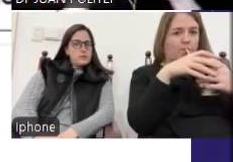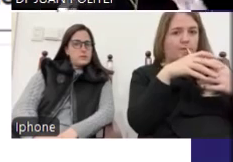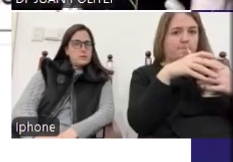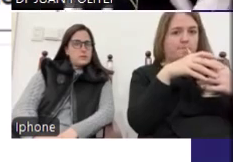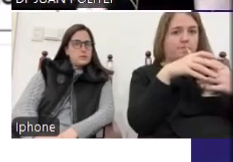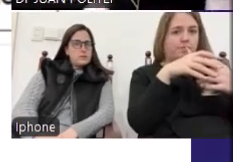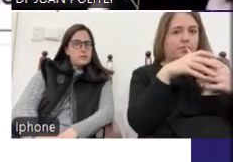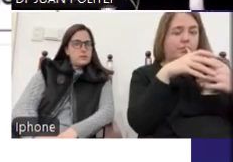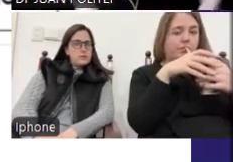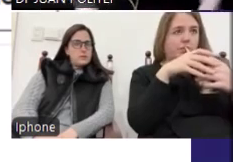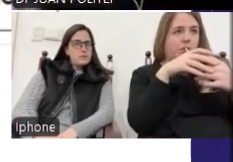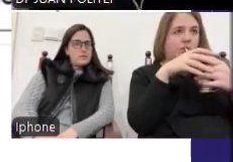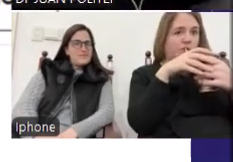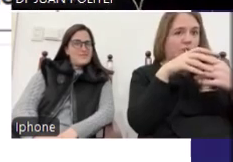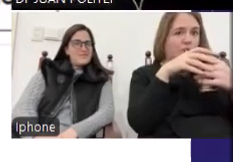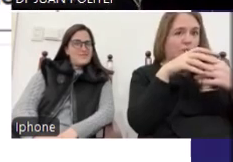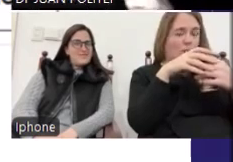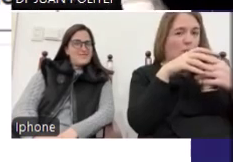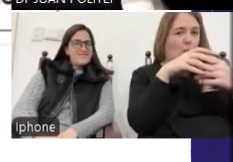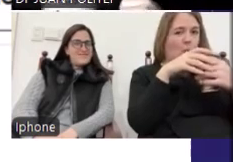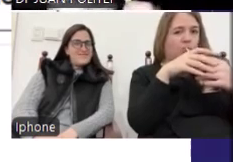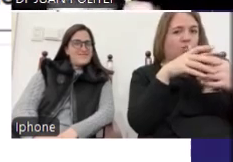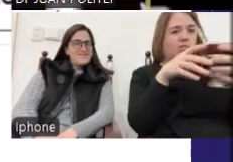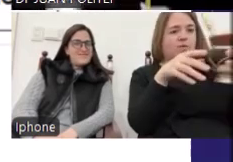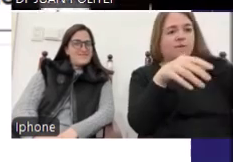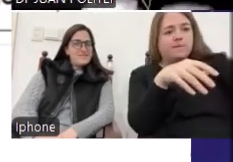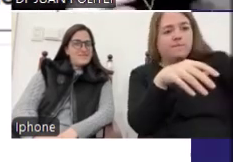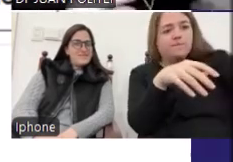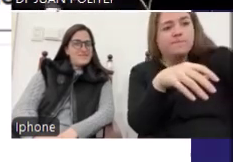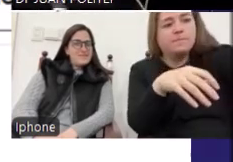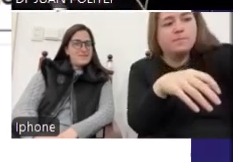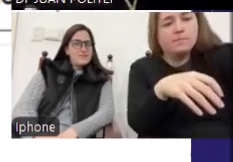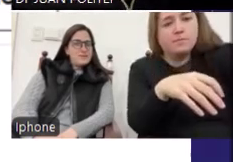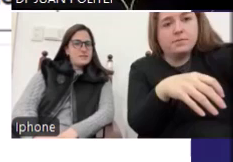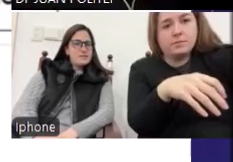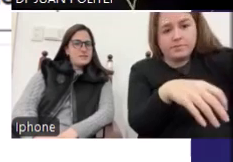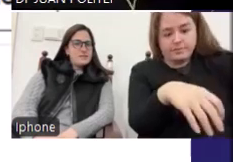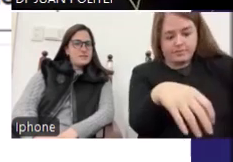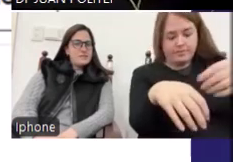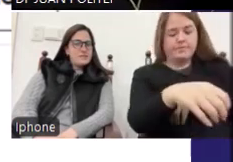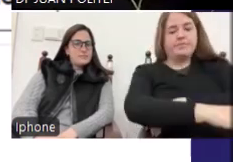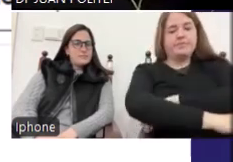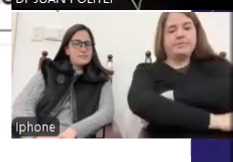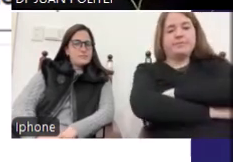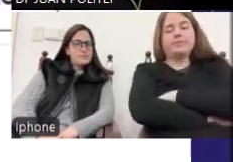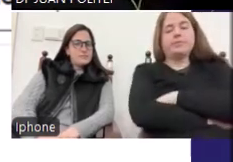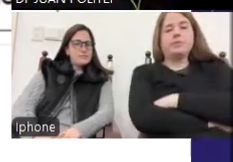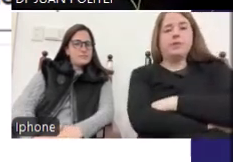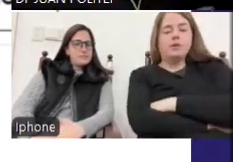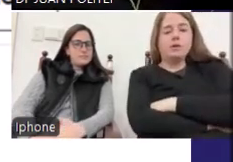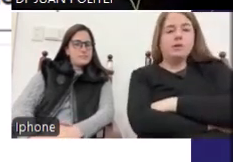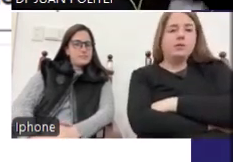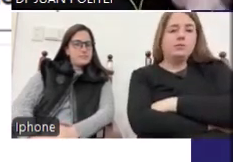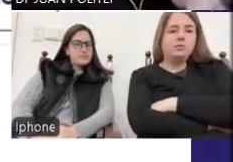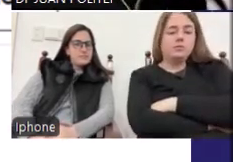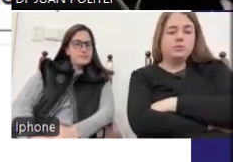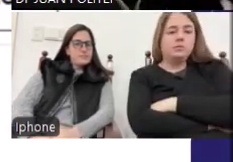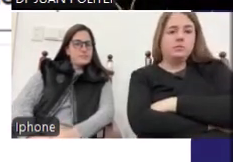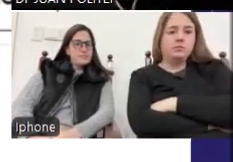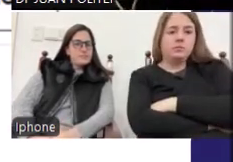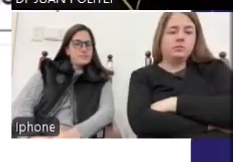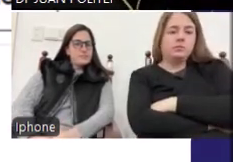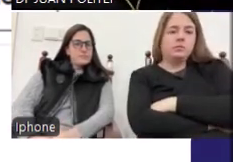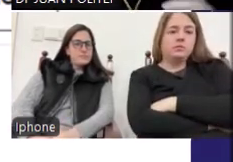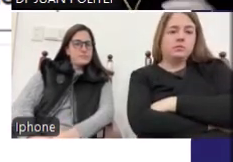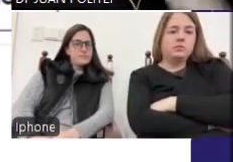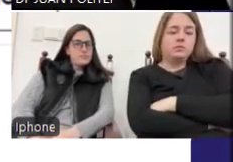sea que eso está todo bien. De hecho, esto lo van a ver en el diario La Nación, ¿sí? Que se publicó el año pasado. ¿Está? Entonces,